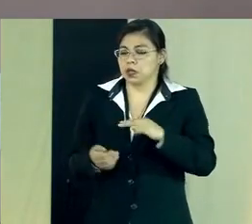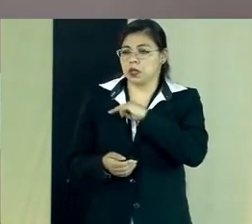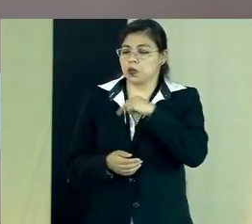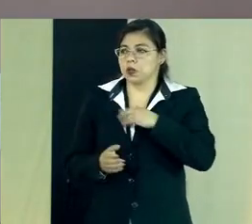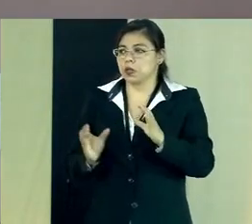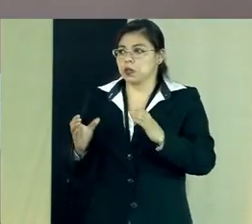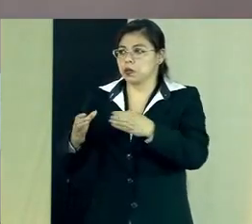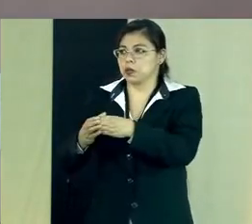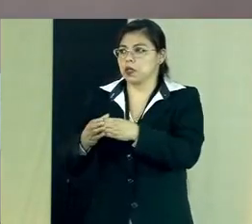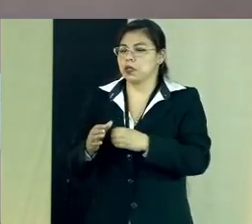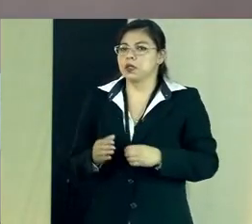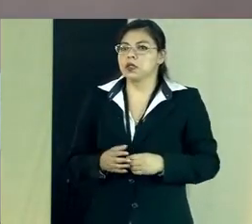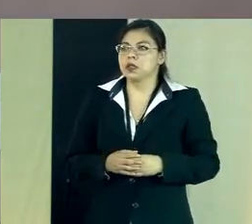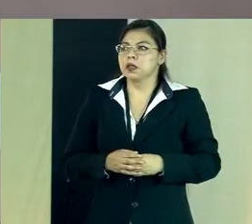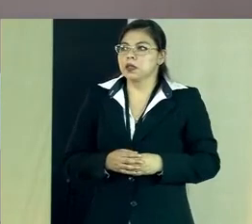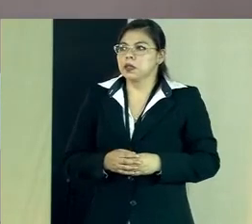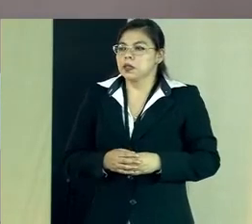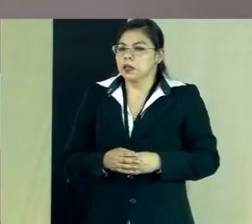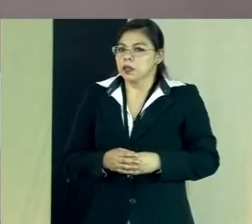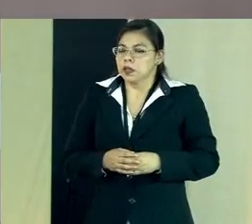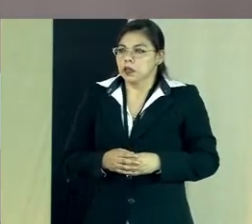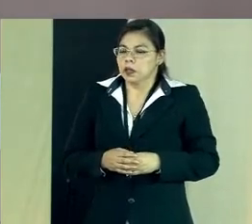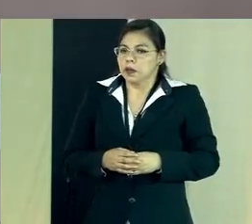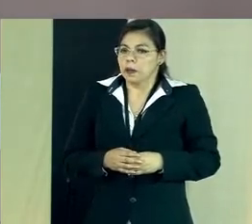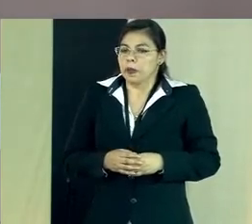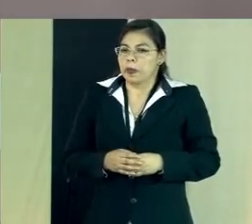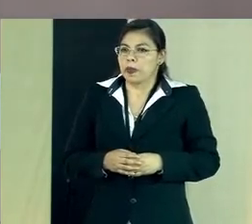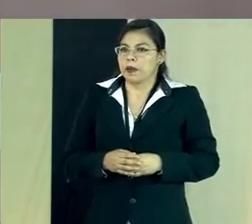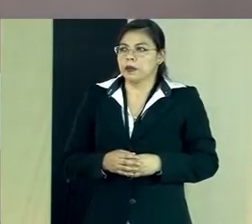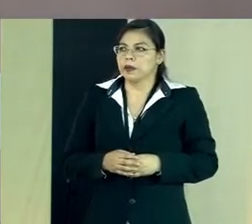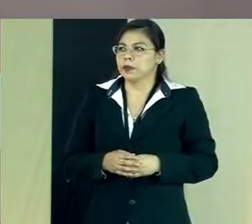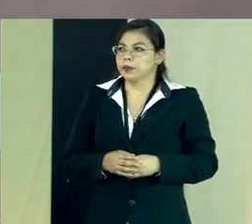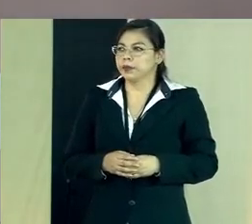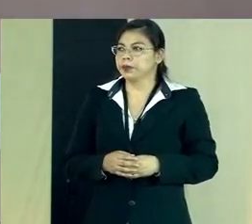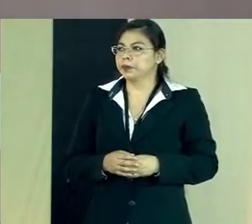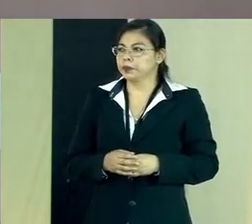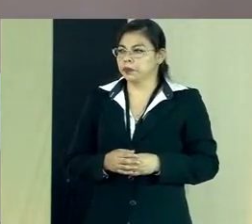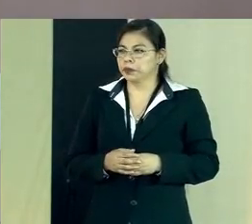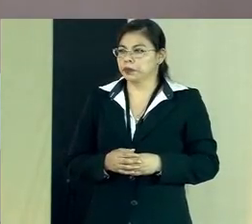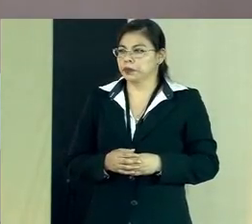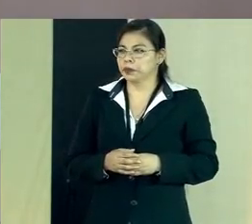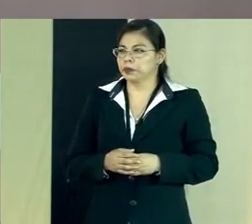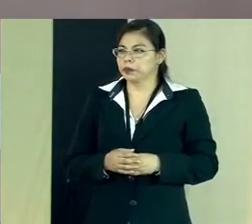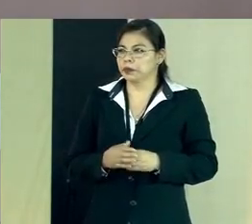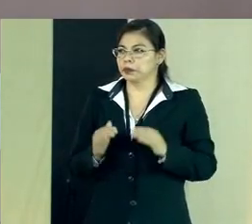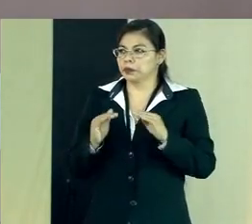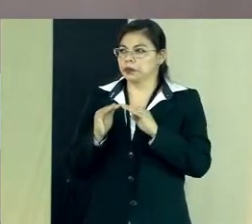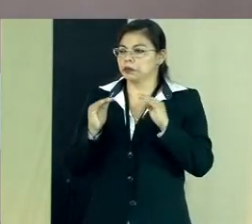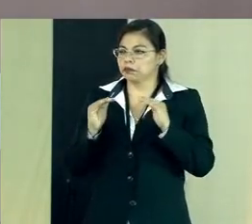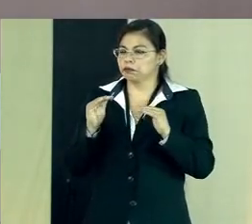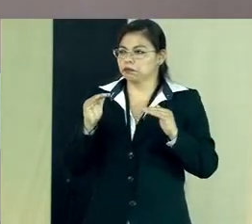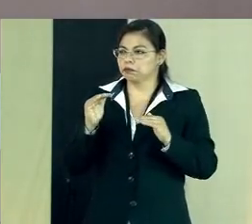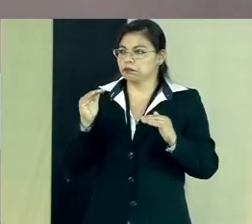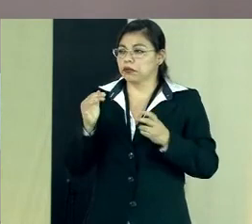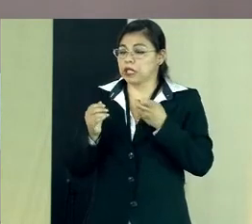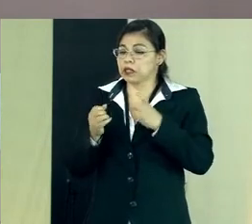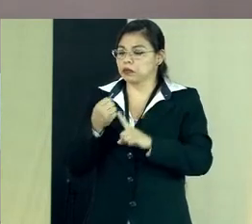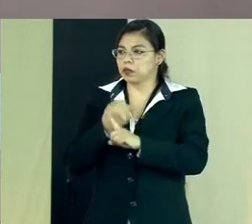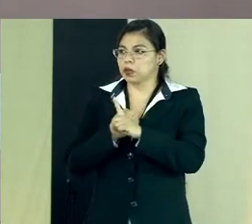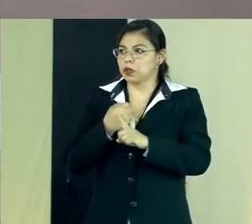comunidades la creciente desigualdad es el problema subyacente